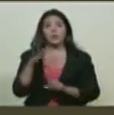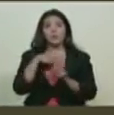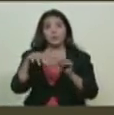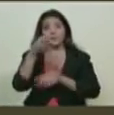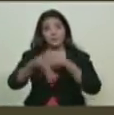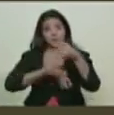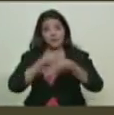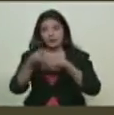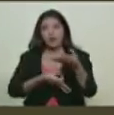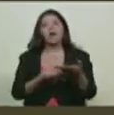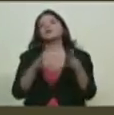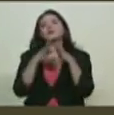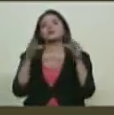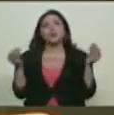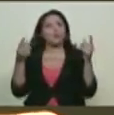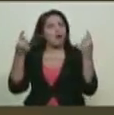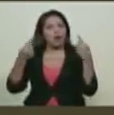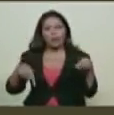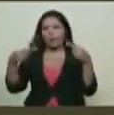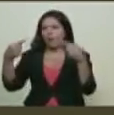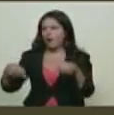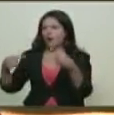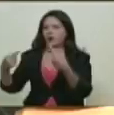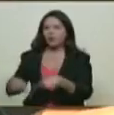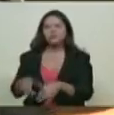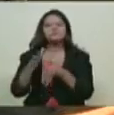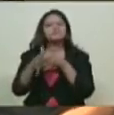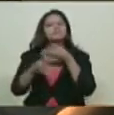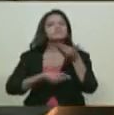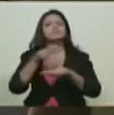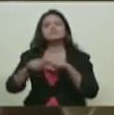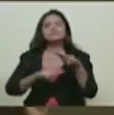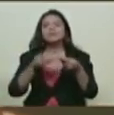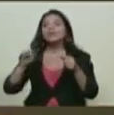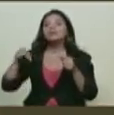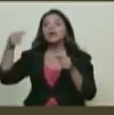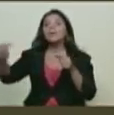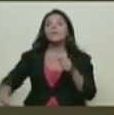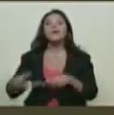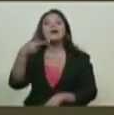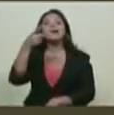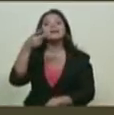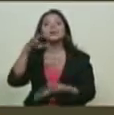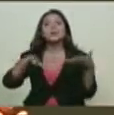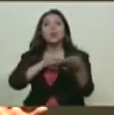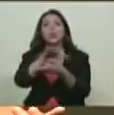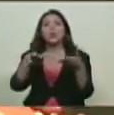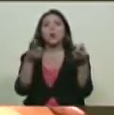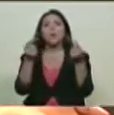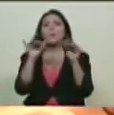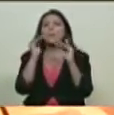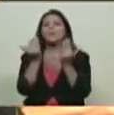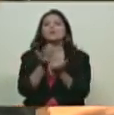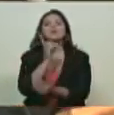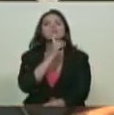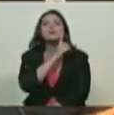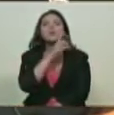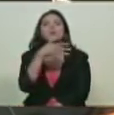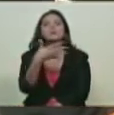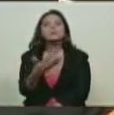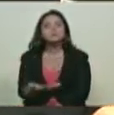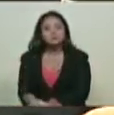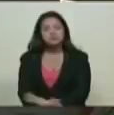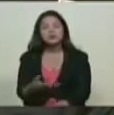todos esos grandes acuerdos nacen después de la segunda guerra mundial o algo que se llamó el